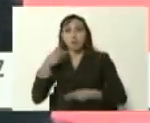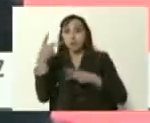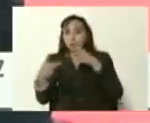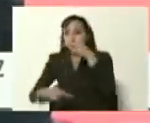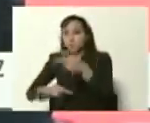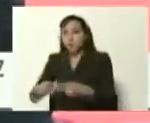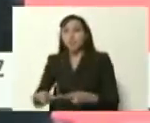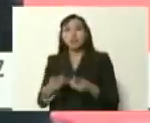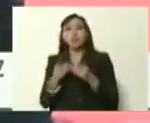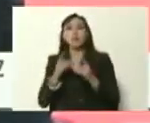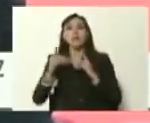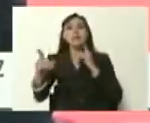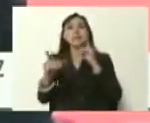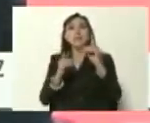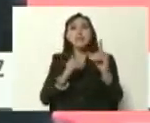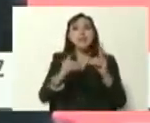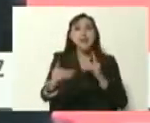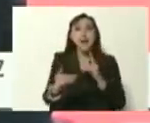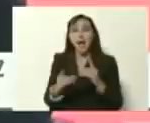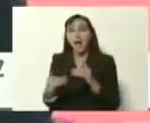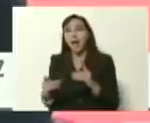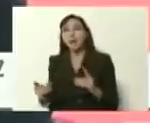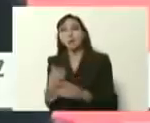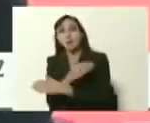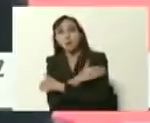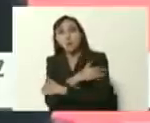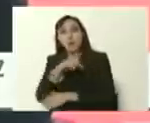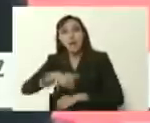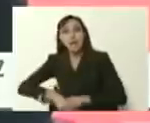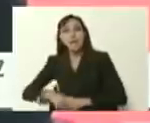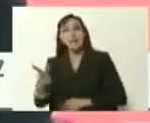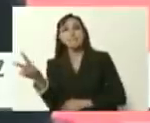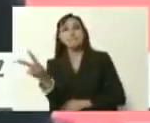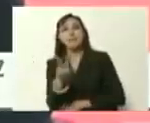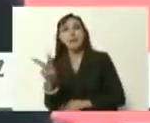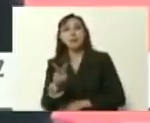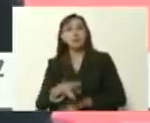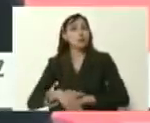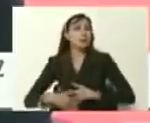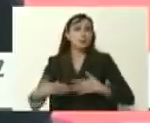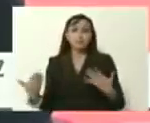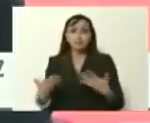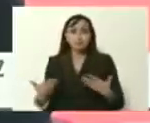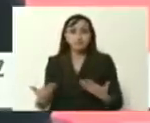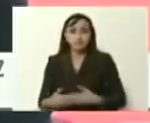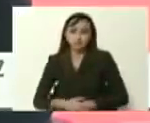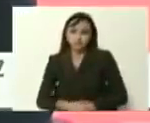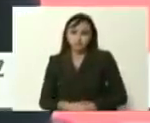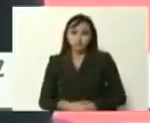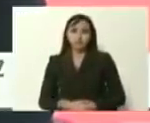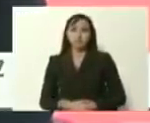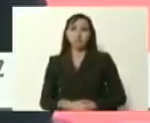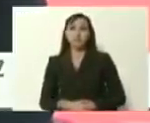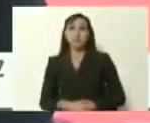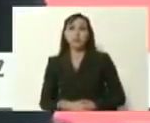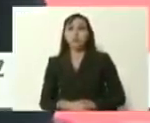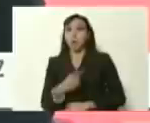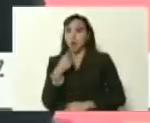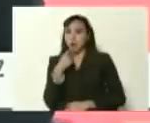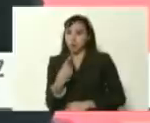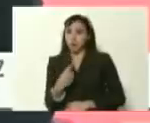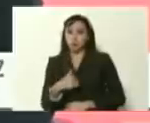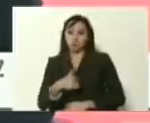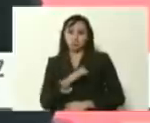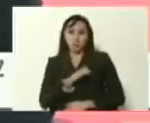diálogo, reconciliación y paz en Venezuela, es, así lo digo a título